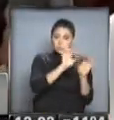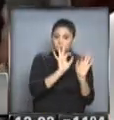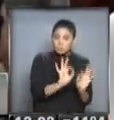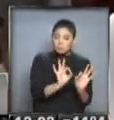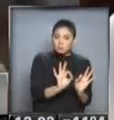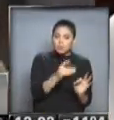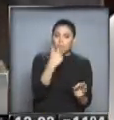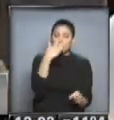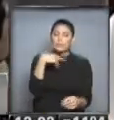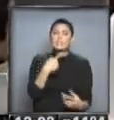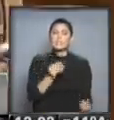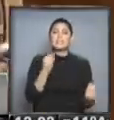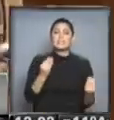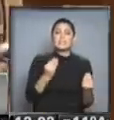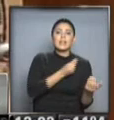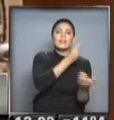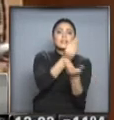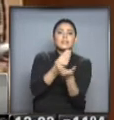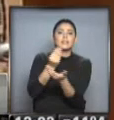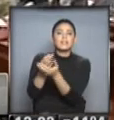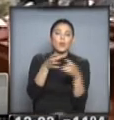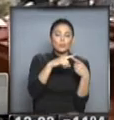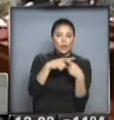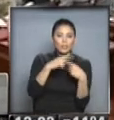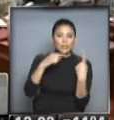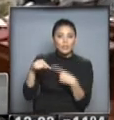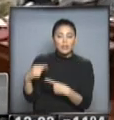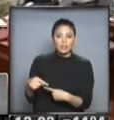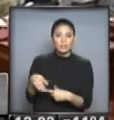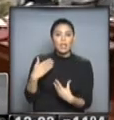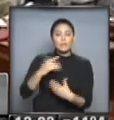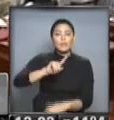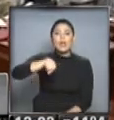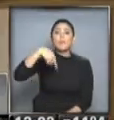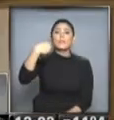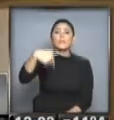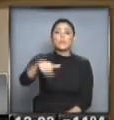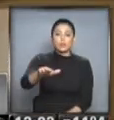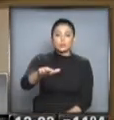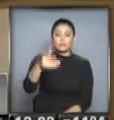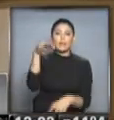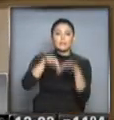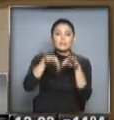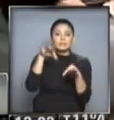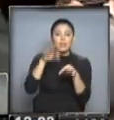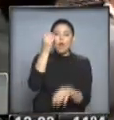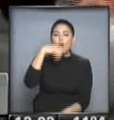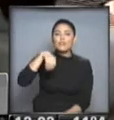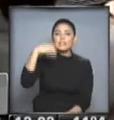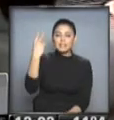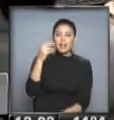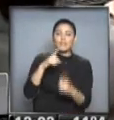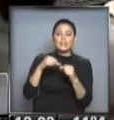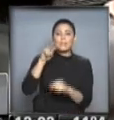se definirá quiénes serán los candidatos de los distintos espacios políticos que podrán presentarse en las legislativas nacionales